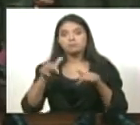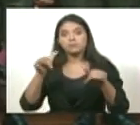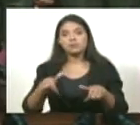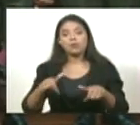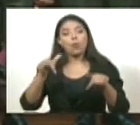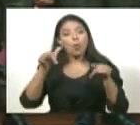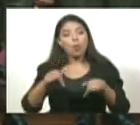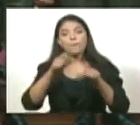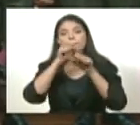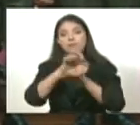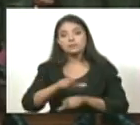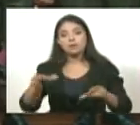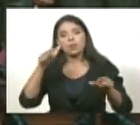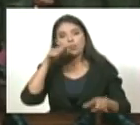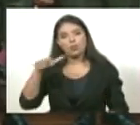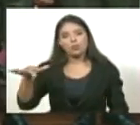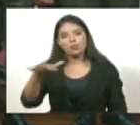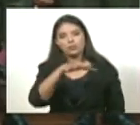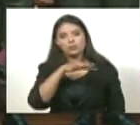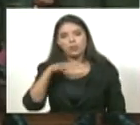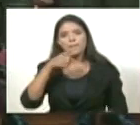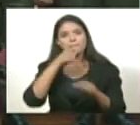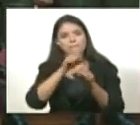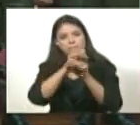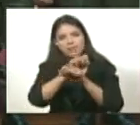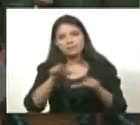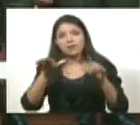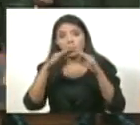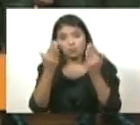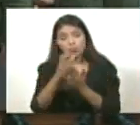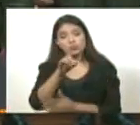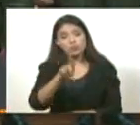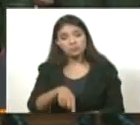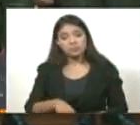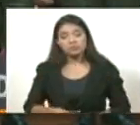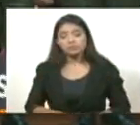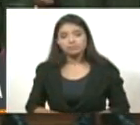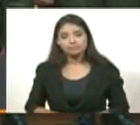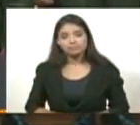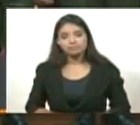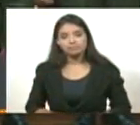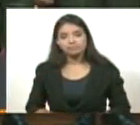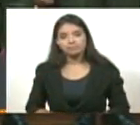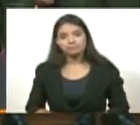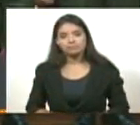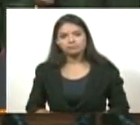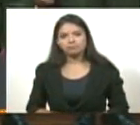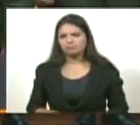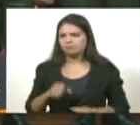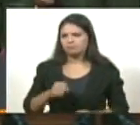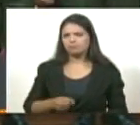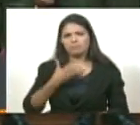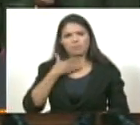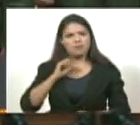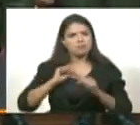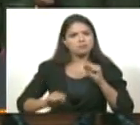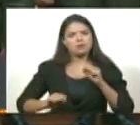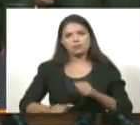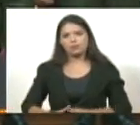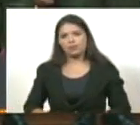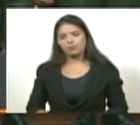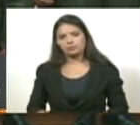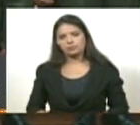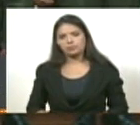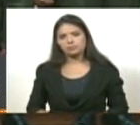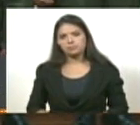darle un mensaje al pueblo, un mensaje al mundo también, de indignación, de rechazo